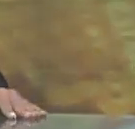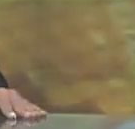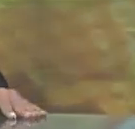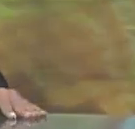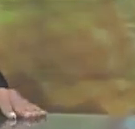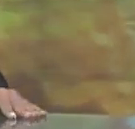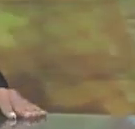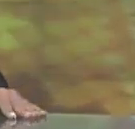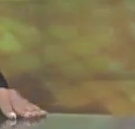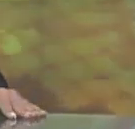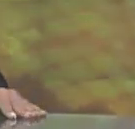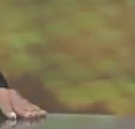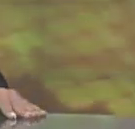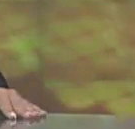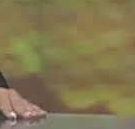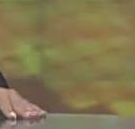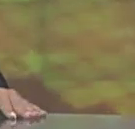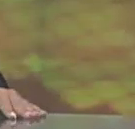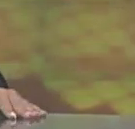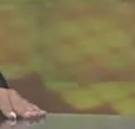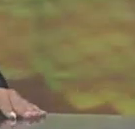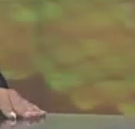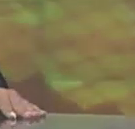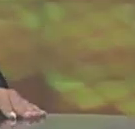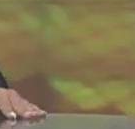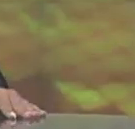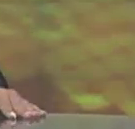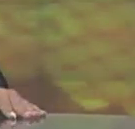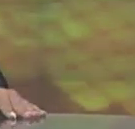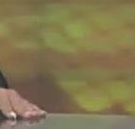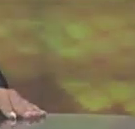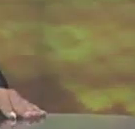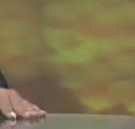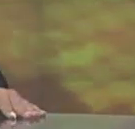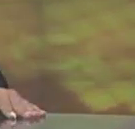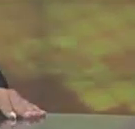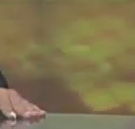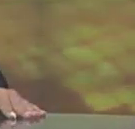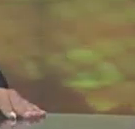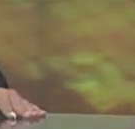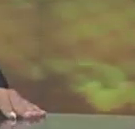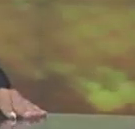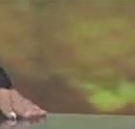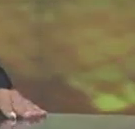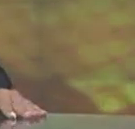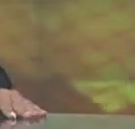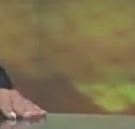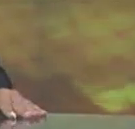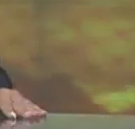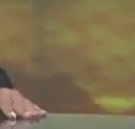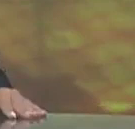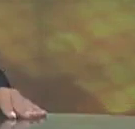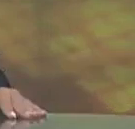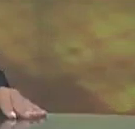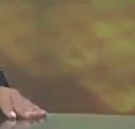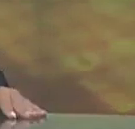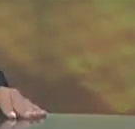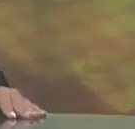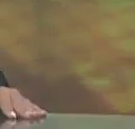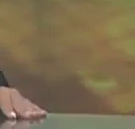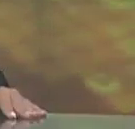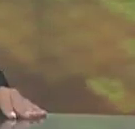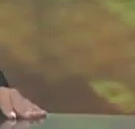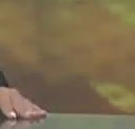del estado guárico José Vázquez Buenas tardes gobernador Bienvenido a la emisión meridiana de la noticia para que nos Comenten principio